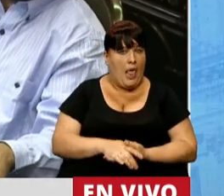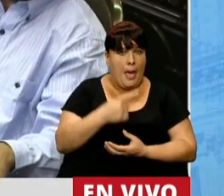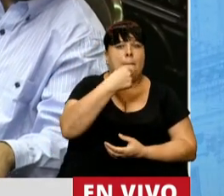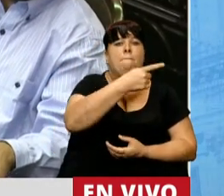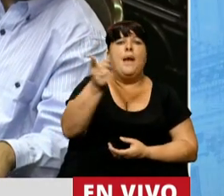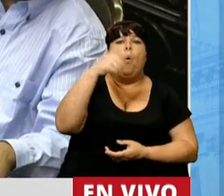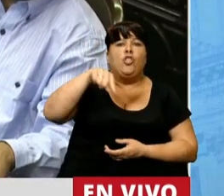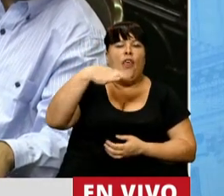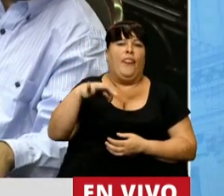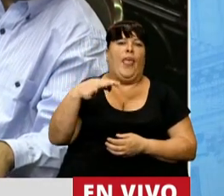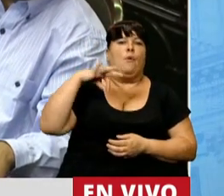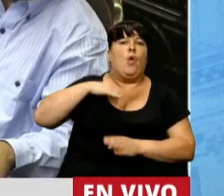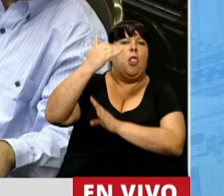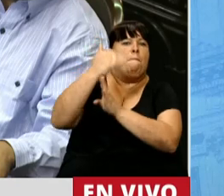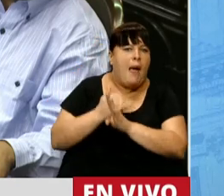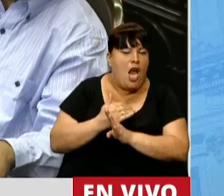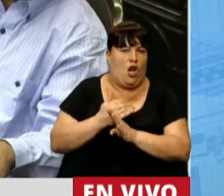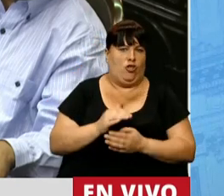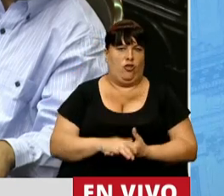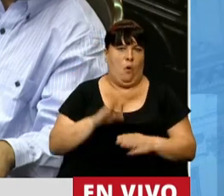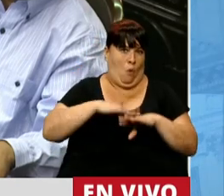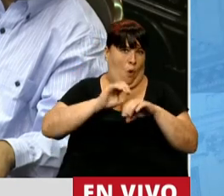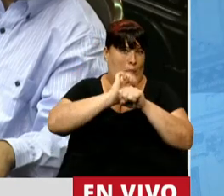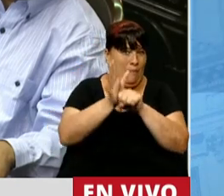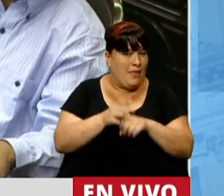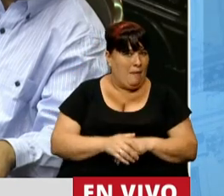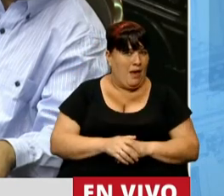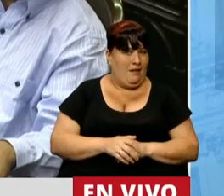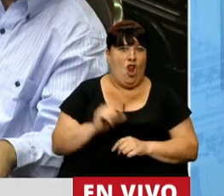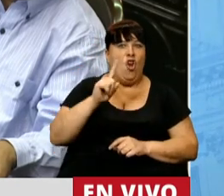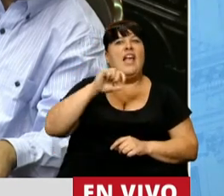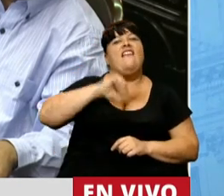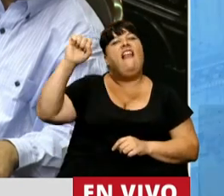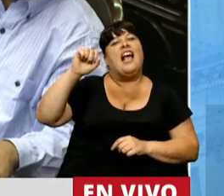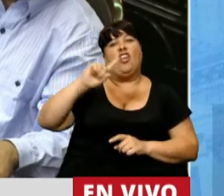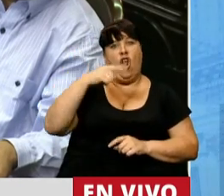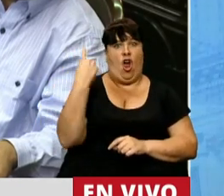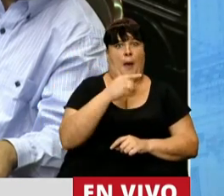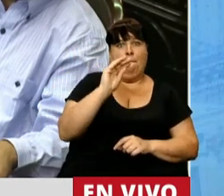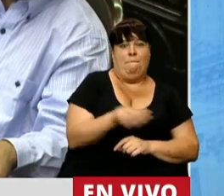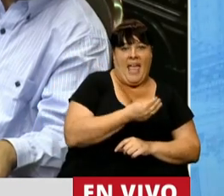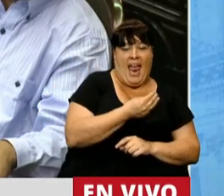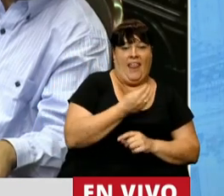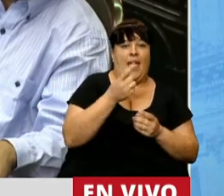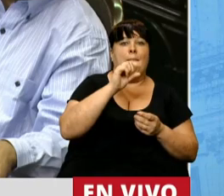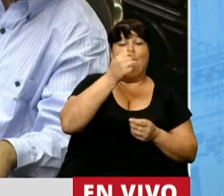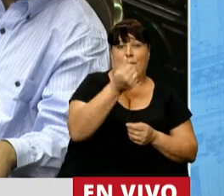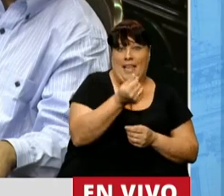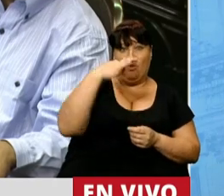Pregúntenle a aquellos que tuvieron que bajarse el sueldo. No que le ganaron la inflación, perdieron en el nominal.